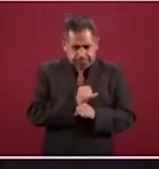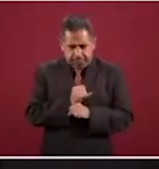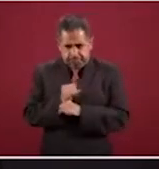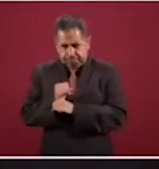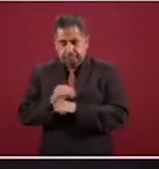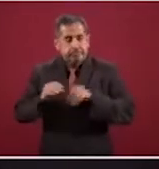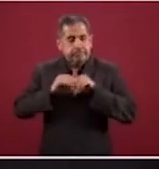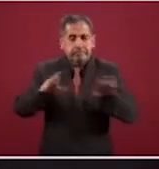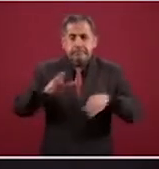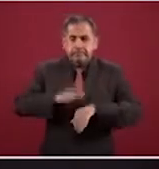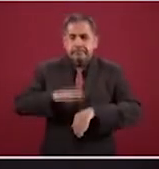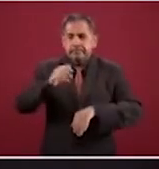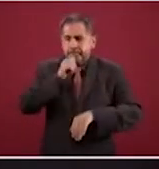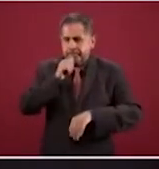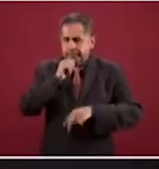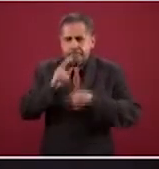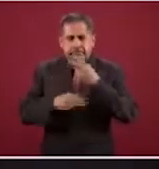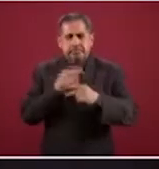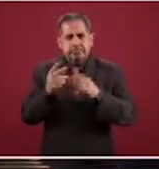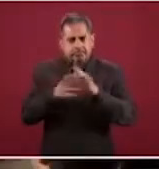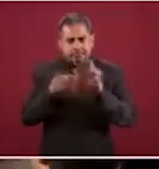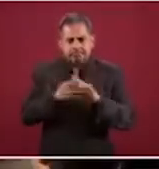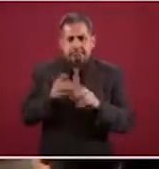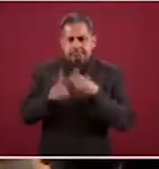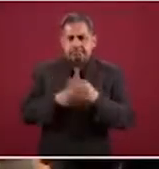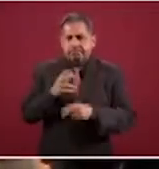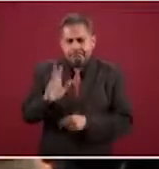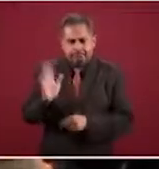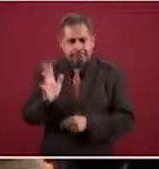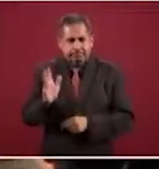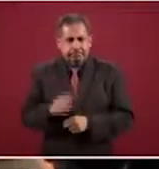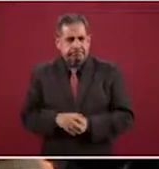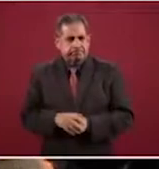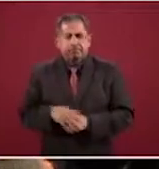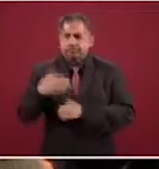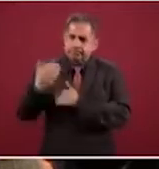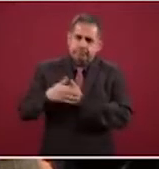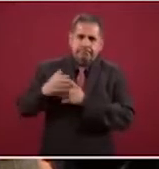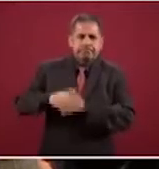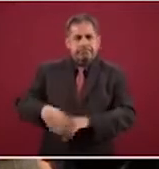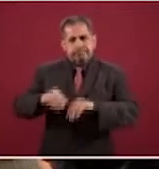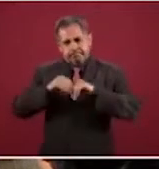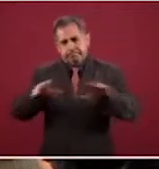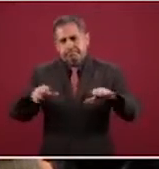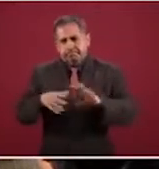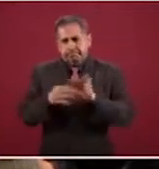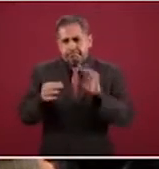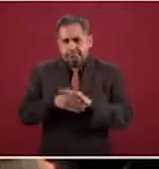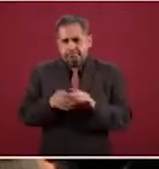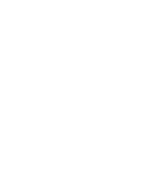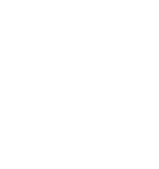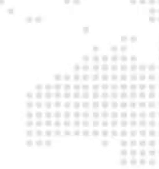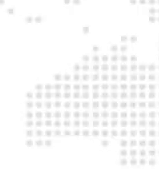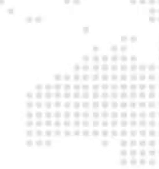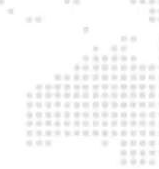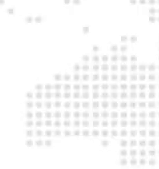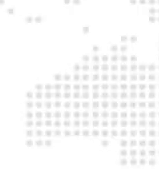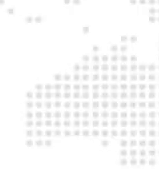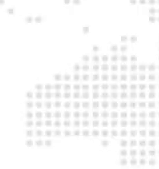informarles a usted las conclusiones pero los haremos lo haremos en su momento o parcialmente